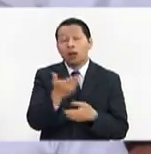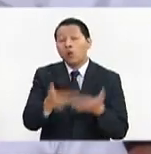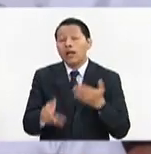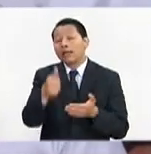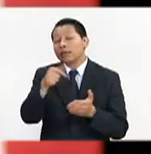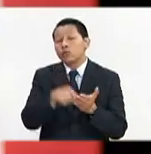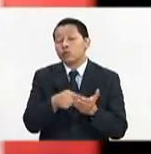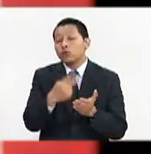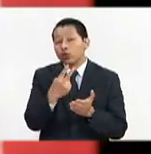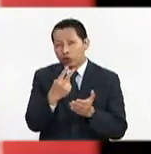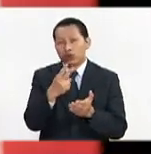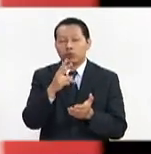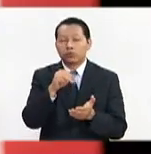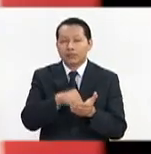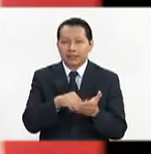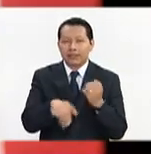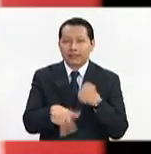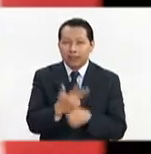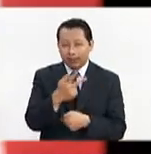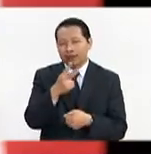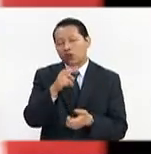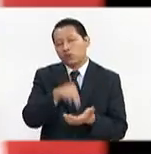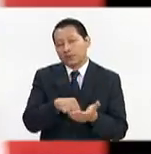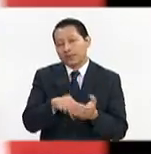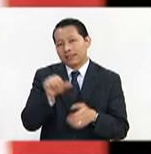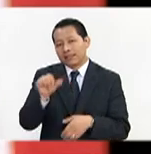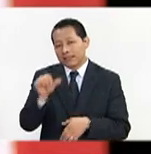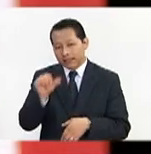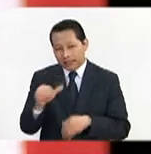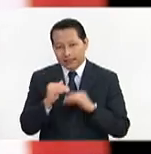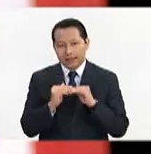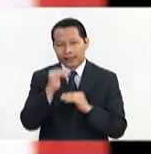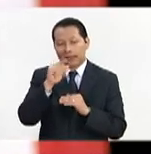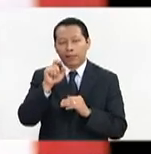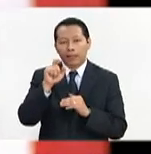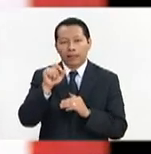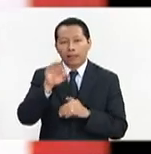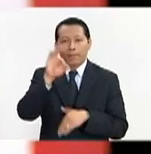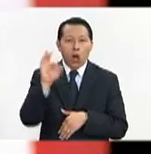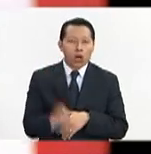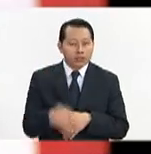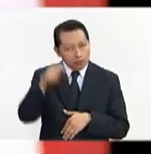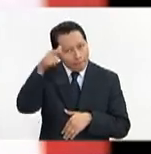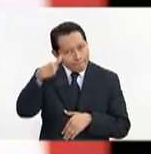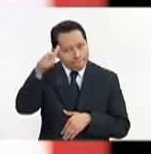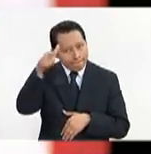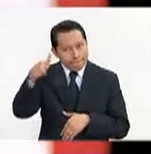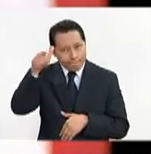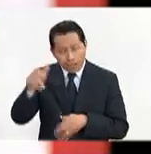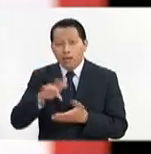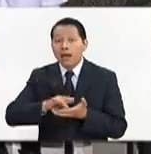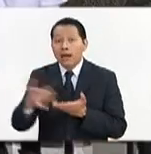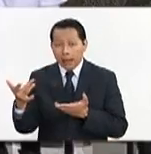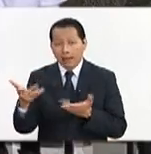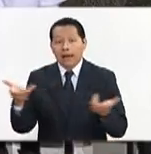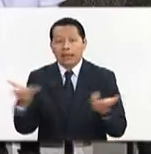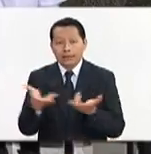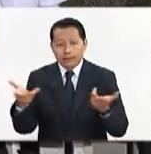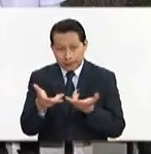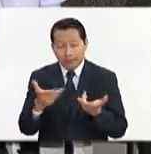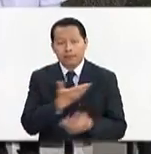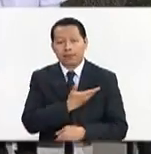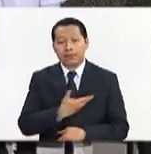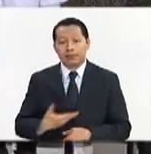en 2013-16, un crecimiento del 20%. Gracias a estas acciones, señor presidente,